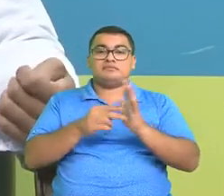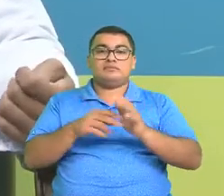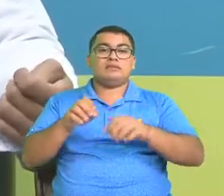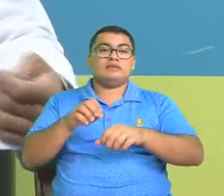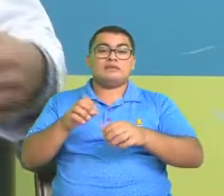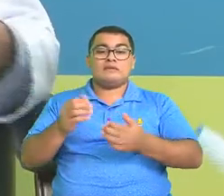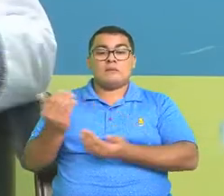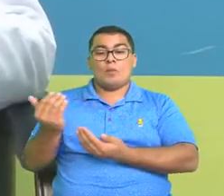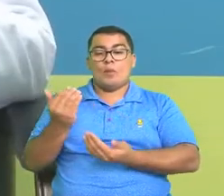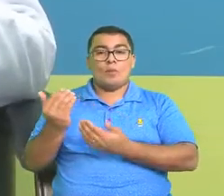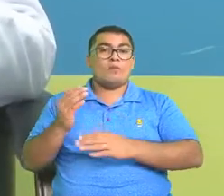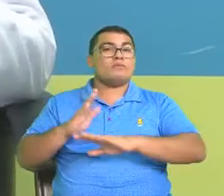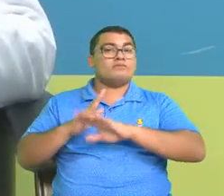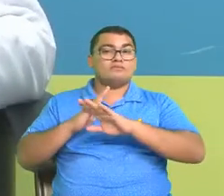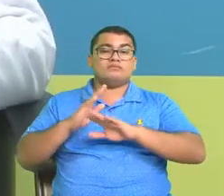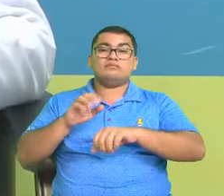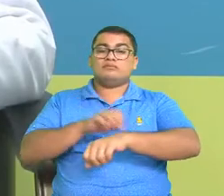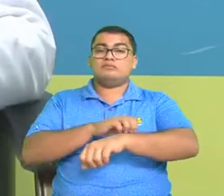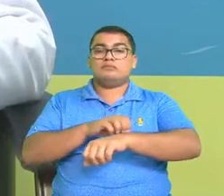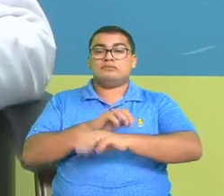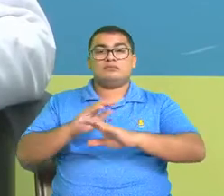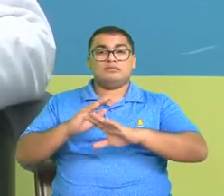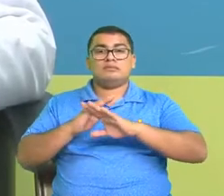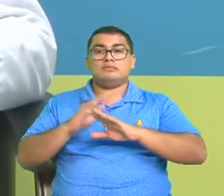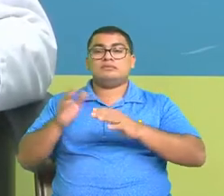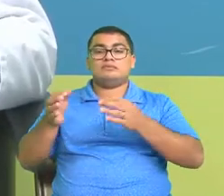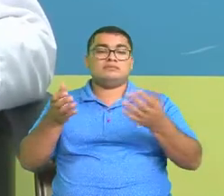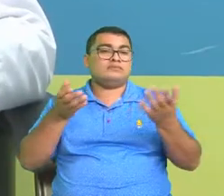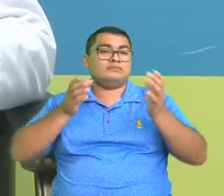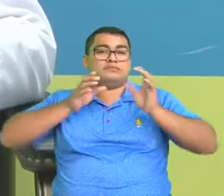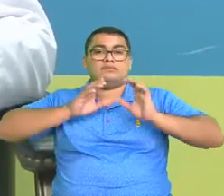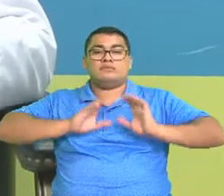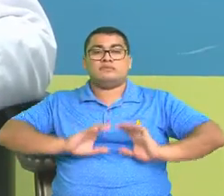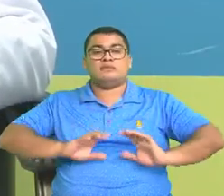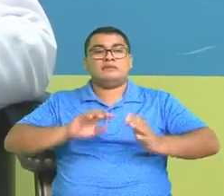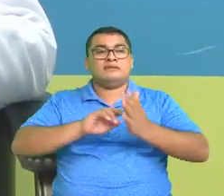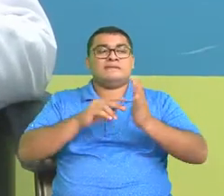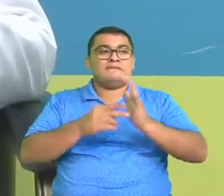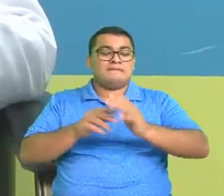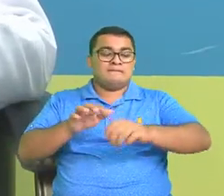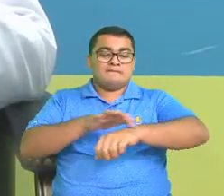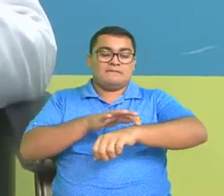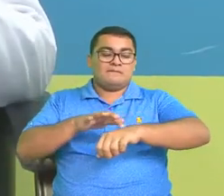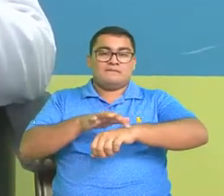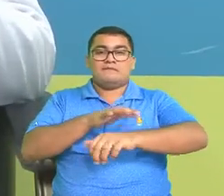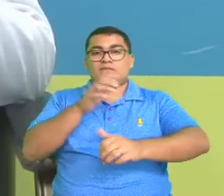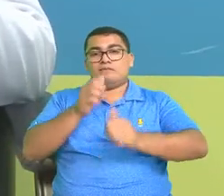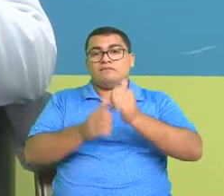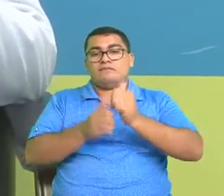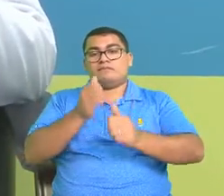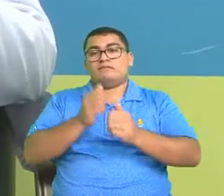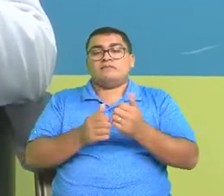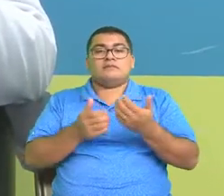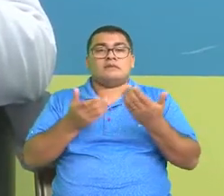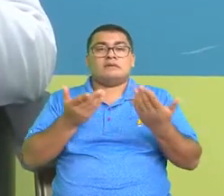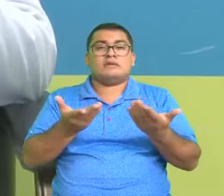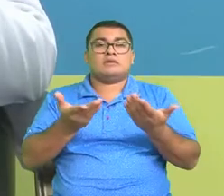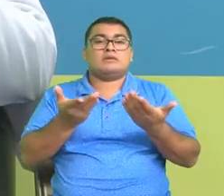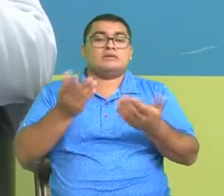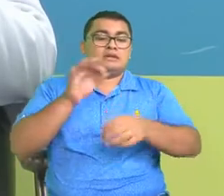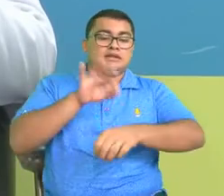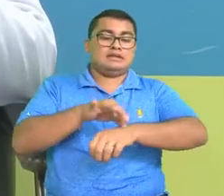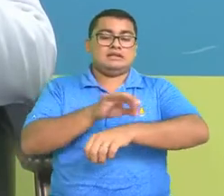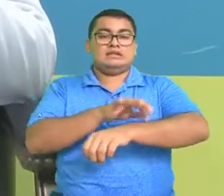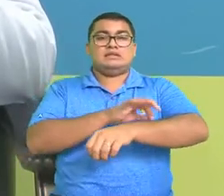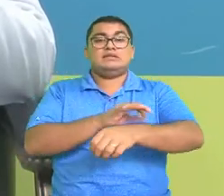el bebé. Y a veces lo expresan corporalmente con lesiones en la piel dérmica. La erupción. Sí, las erupciones, las ronchitas que